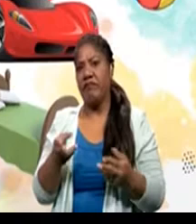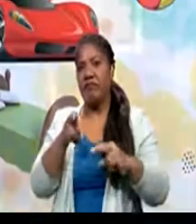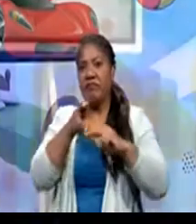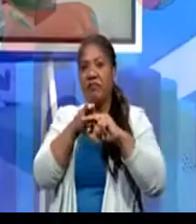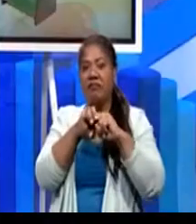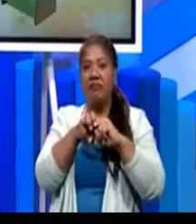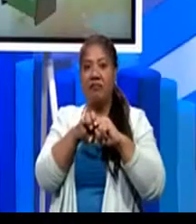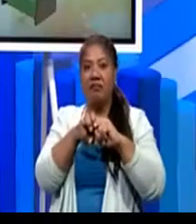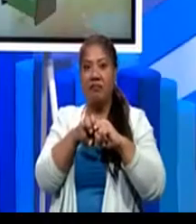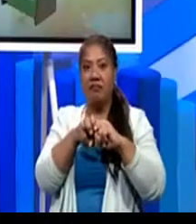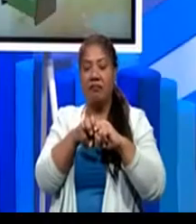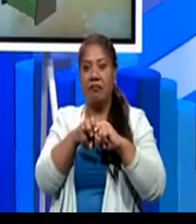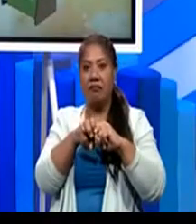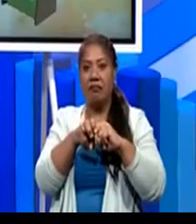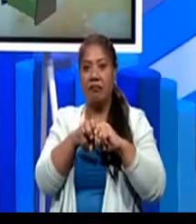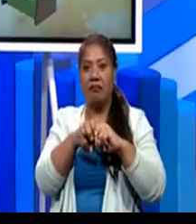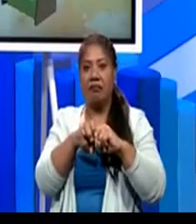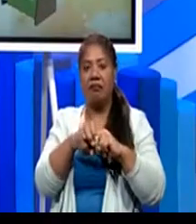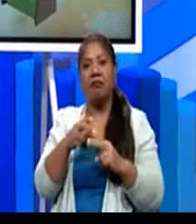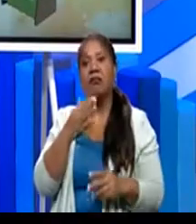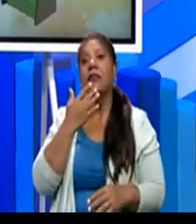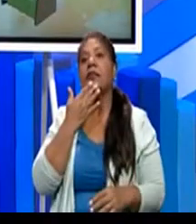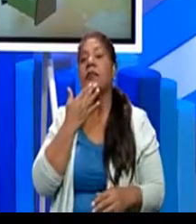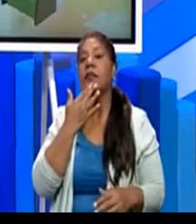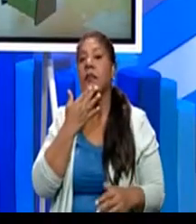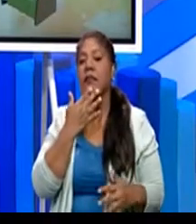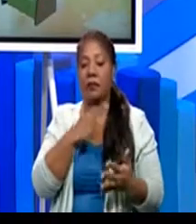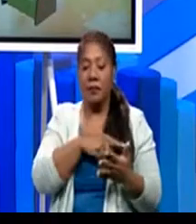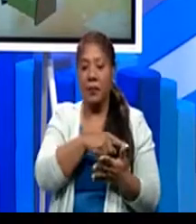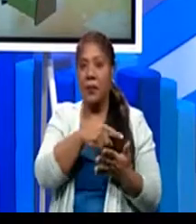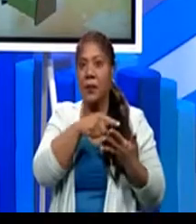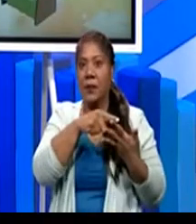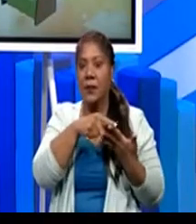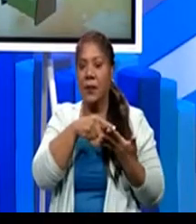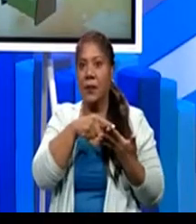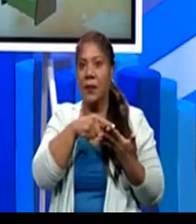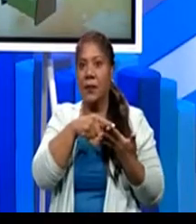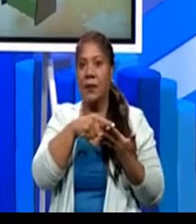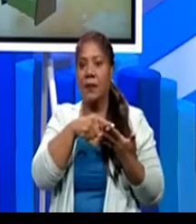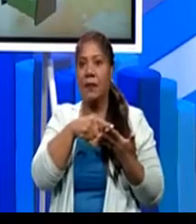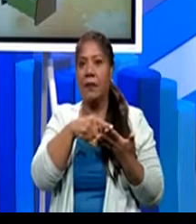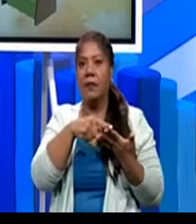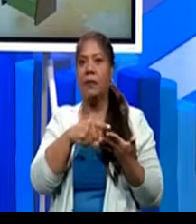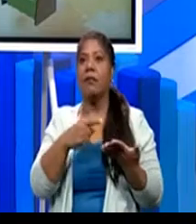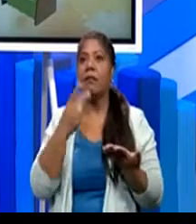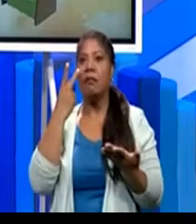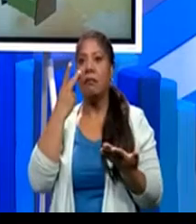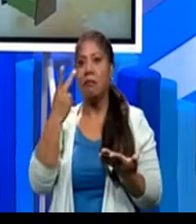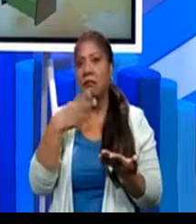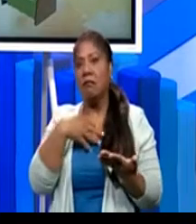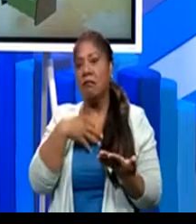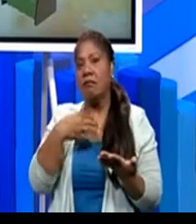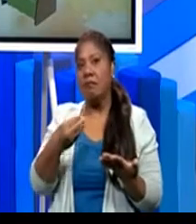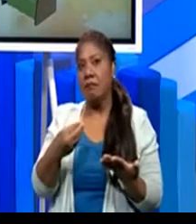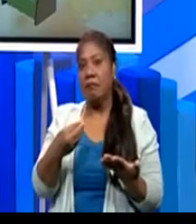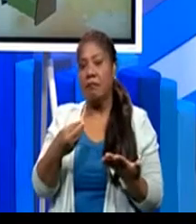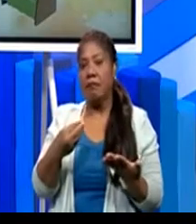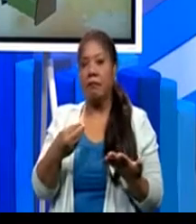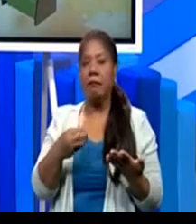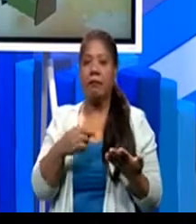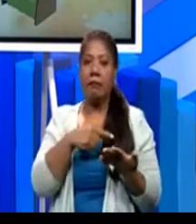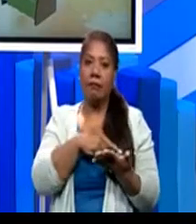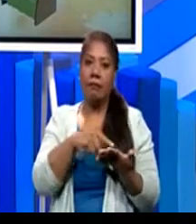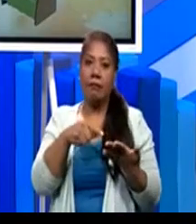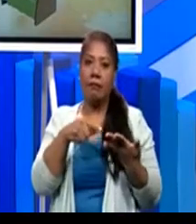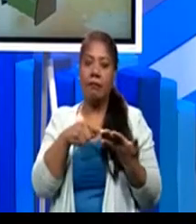silla? ¿La silla de qué color es? Si vemos la silla que es blanca, voy a decir, bueno, esa silla me sirve